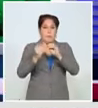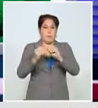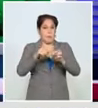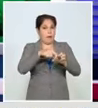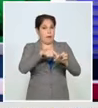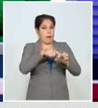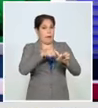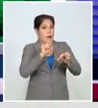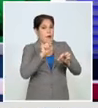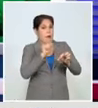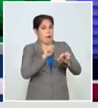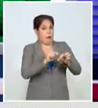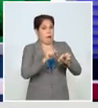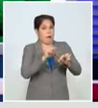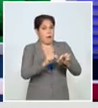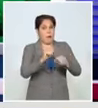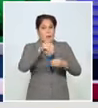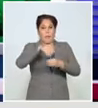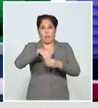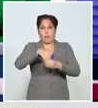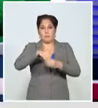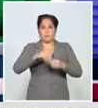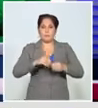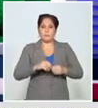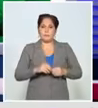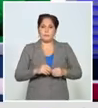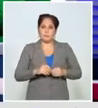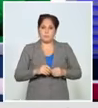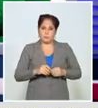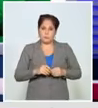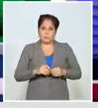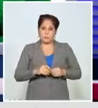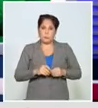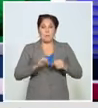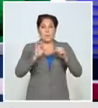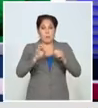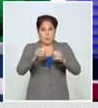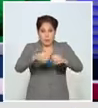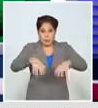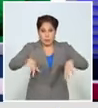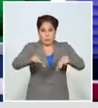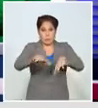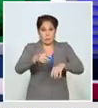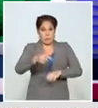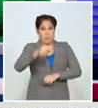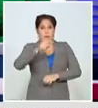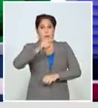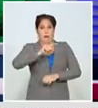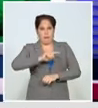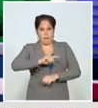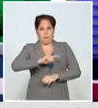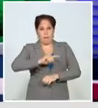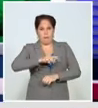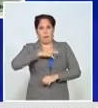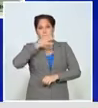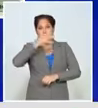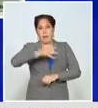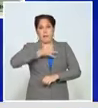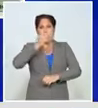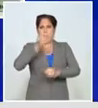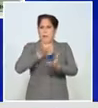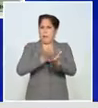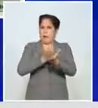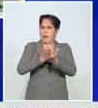importante en su territorio. Con este comportamiento, ayer, pues se mantiene La